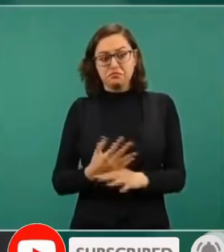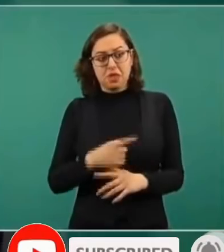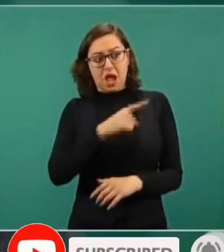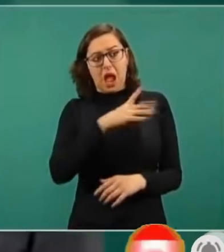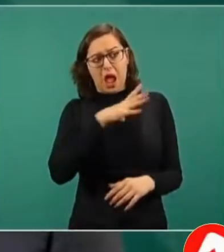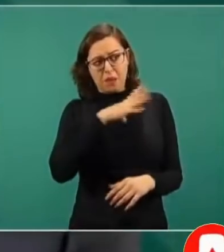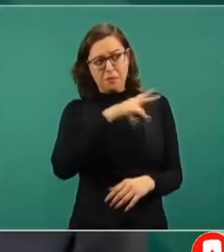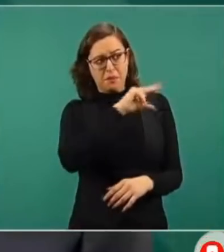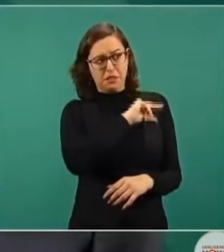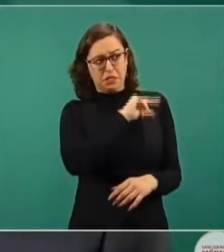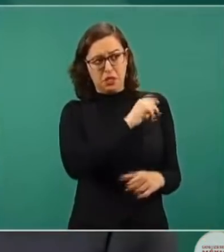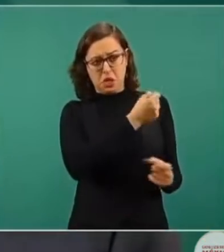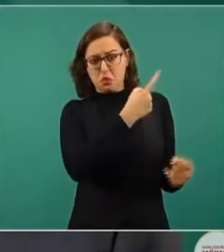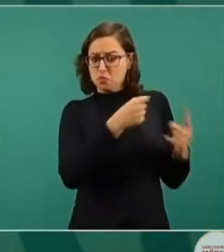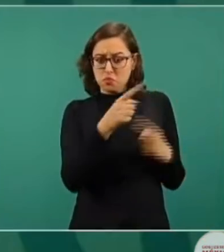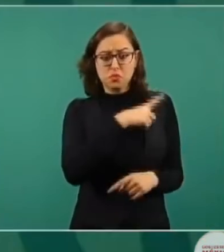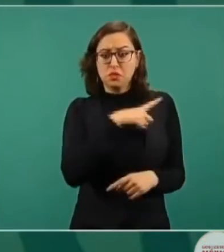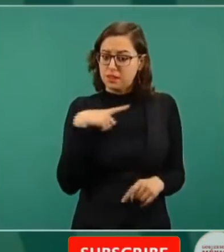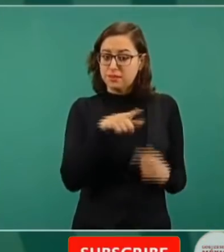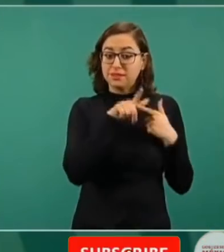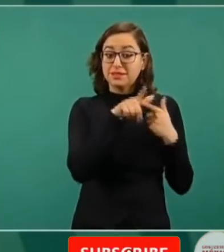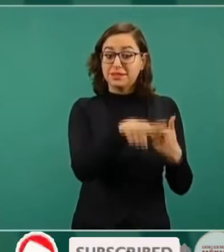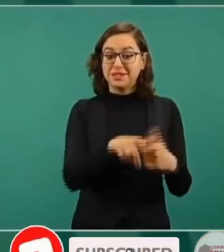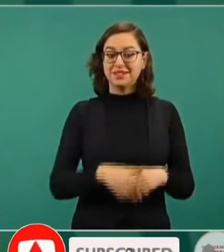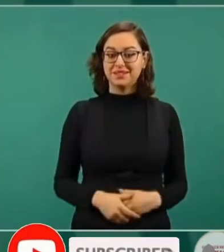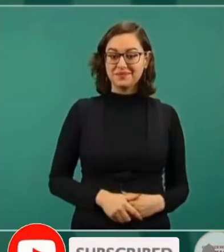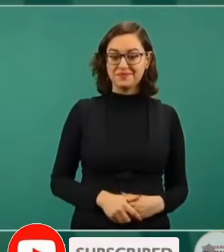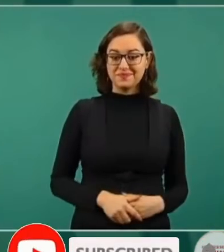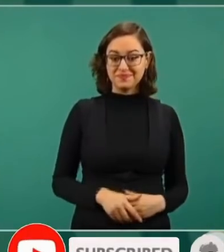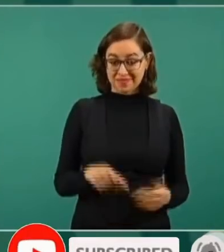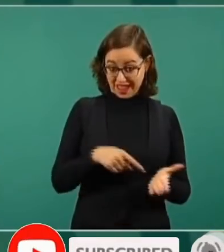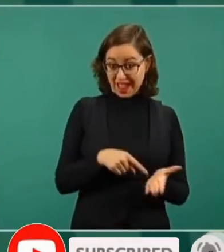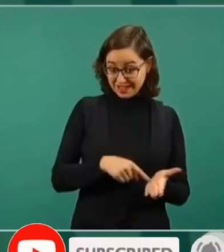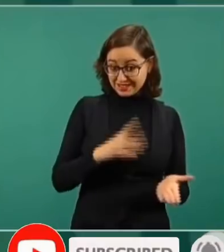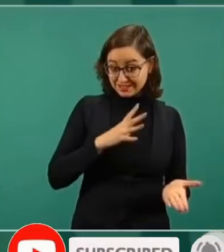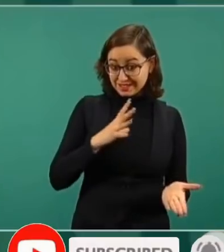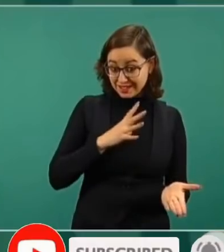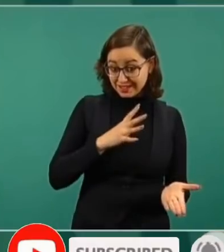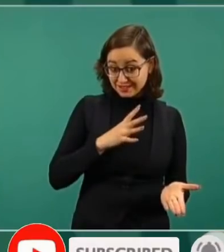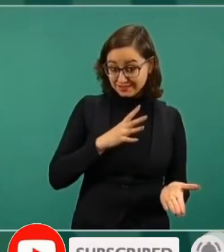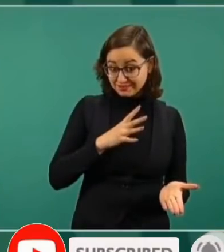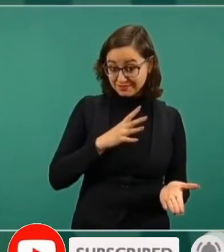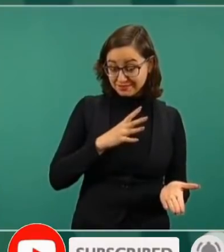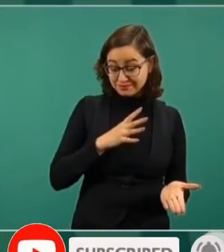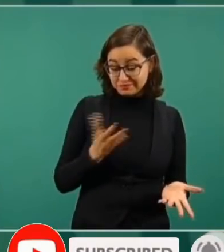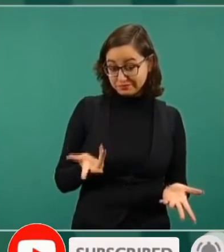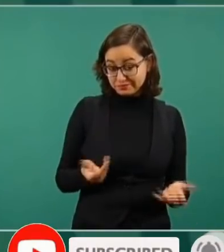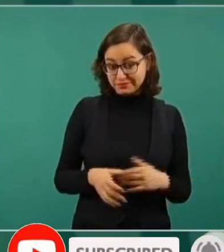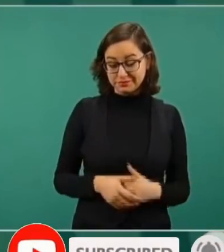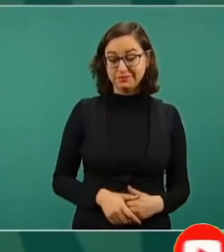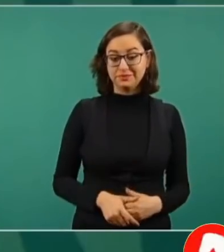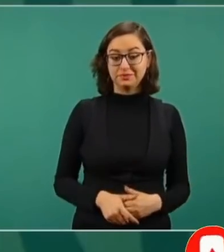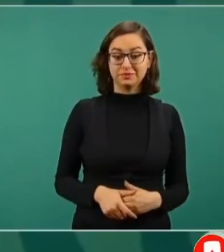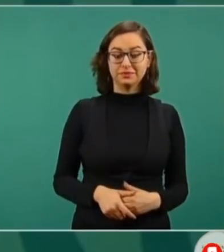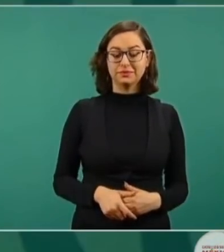entonces llegan los generadores privados. Entonces, tenemos aquí que se